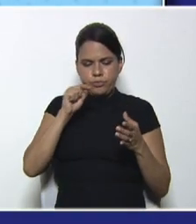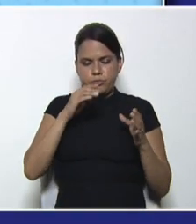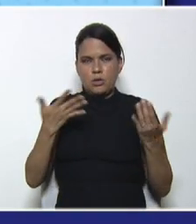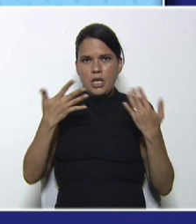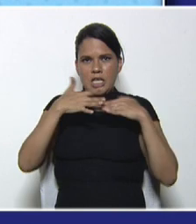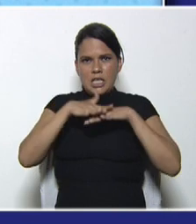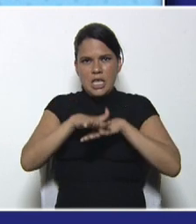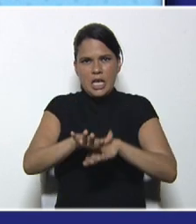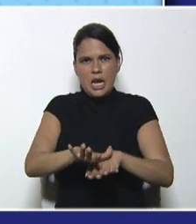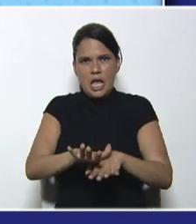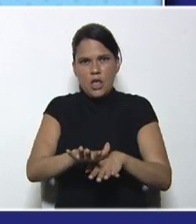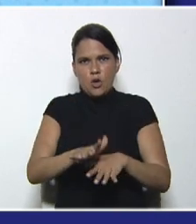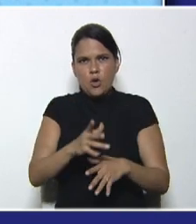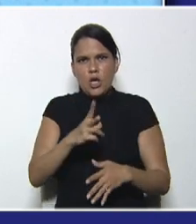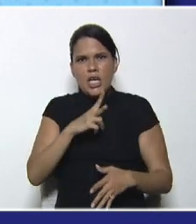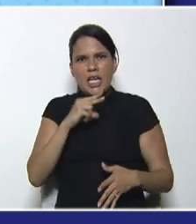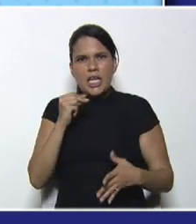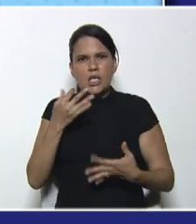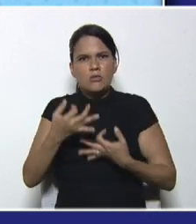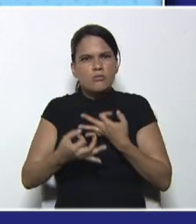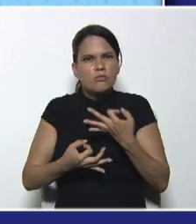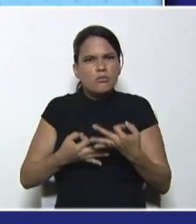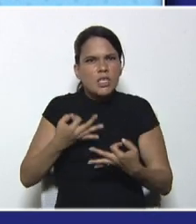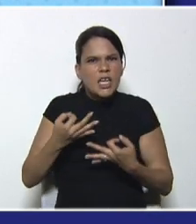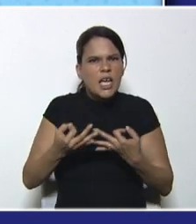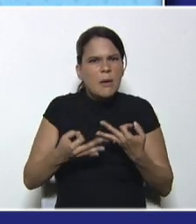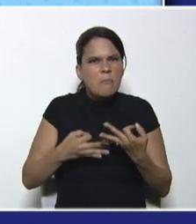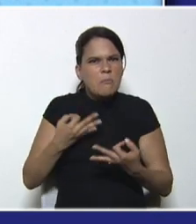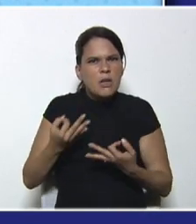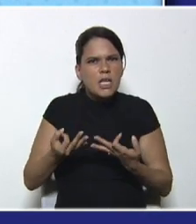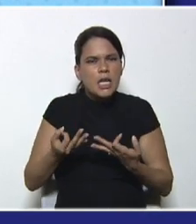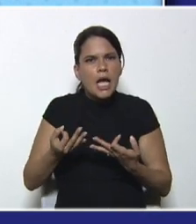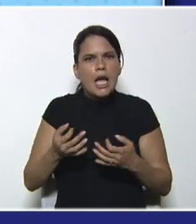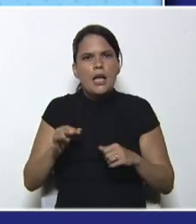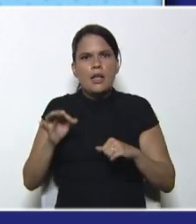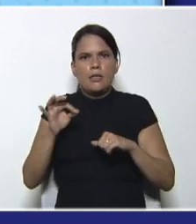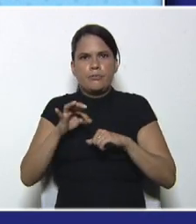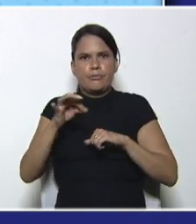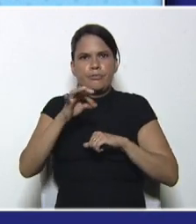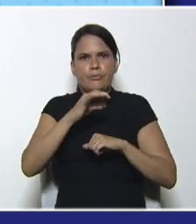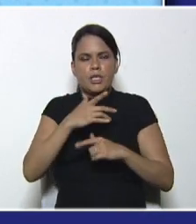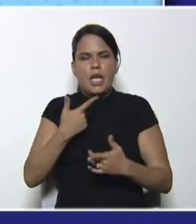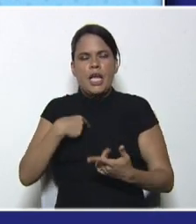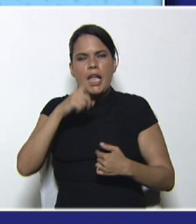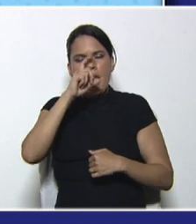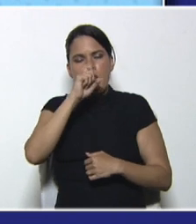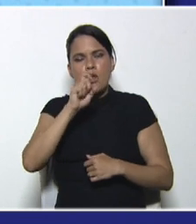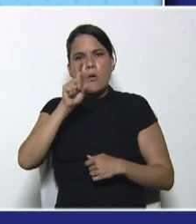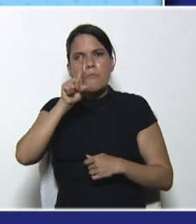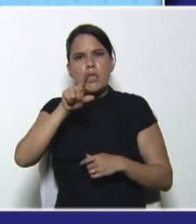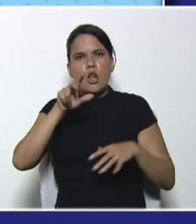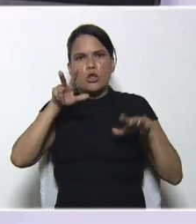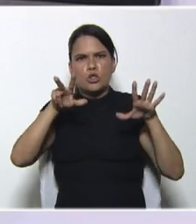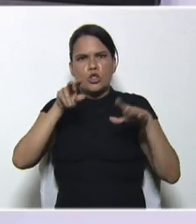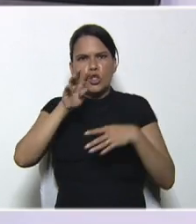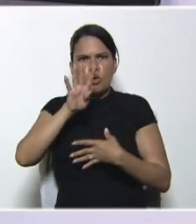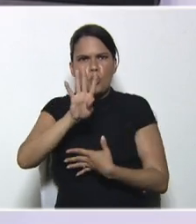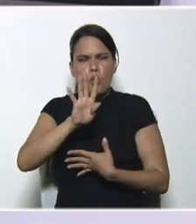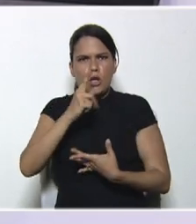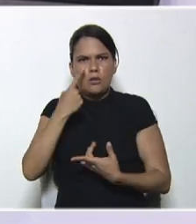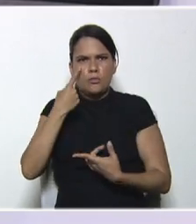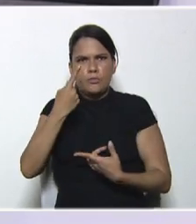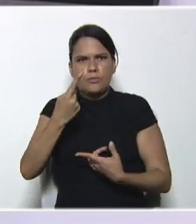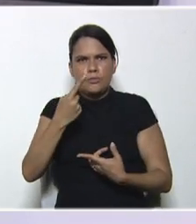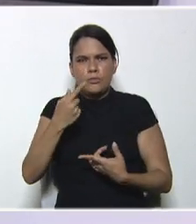integrado, sin la especificación de esas partículas. En el año 1904, por Thomson, se hace el descubrimiento